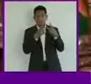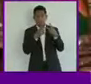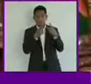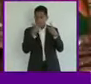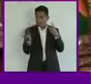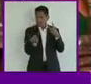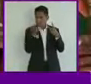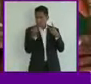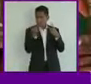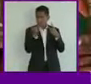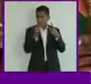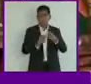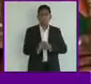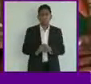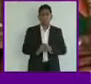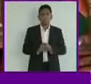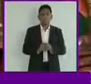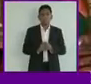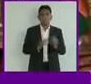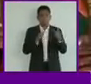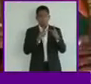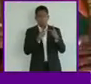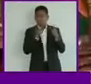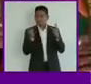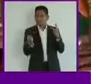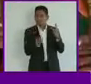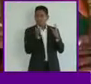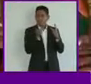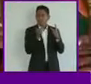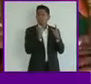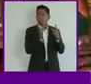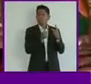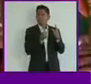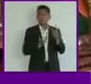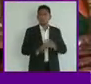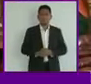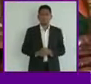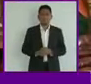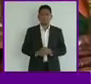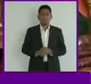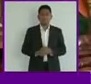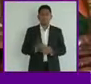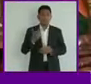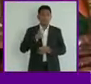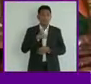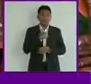pregunta concreta que le llamamos detonadora. Y es la siguiente. Nos encontramos en un proceso de